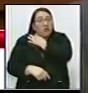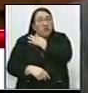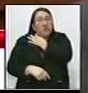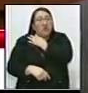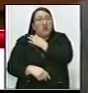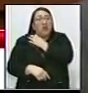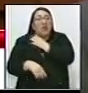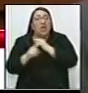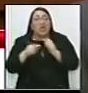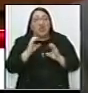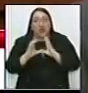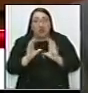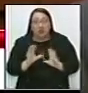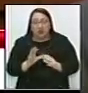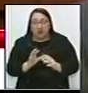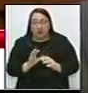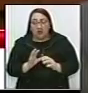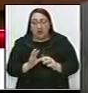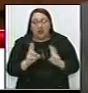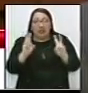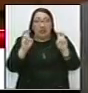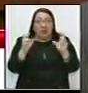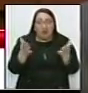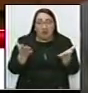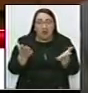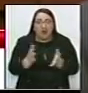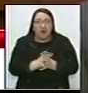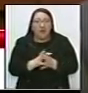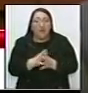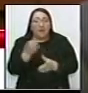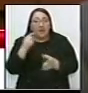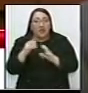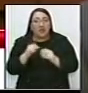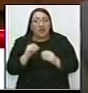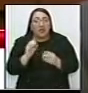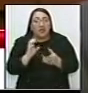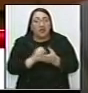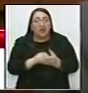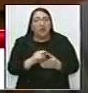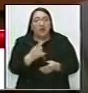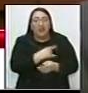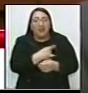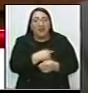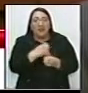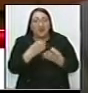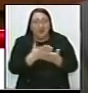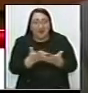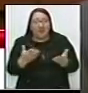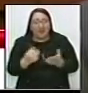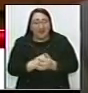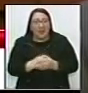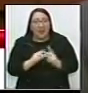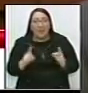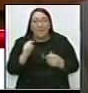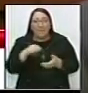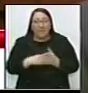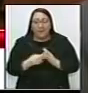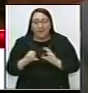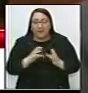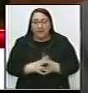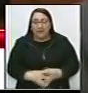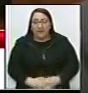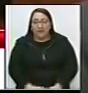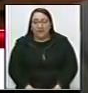alguien lo quiere discutir temáticamente, para hacer una tesis universitaria, estamos llanos, presidente, pero no es el punto de discusión